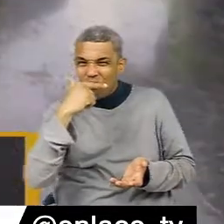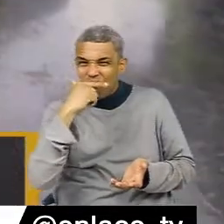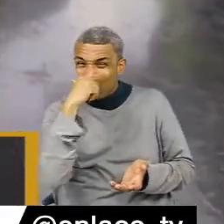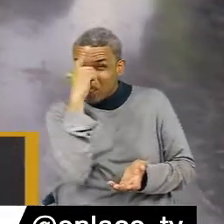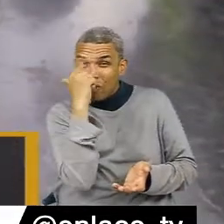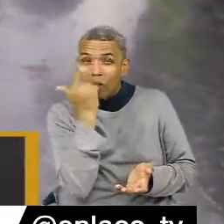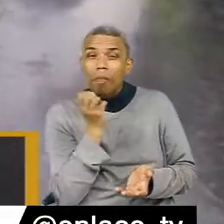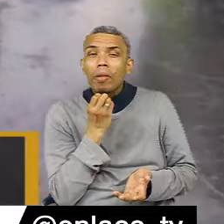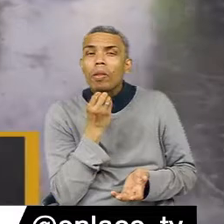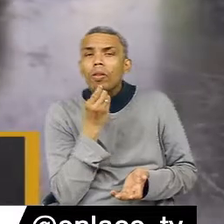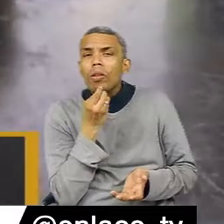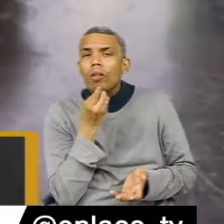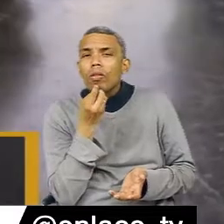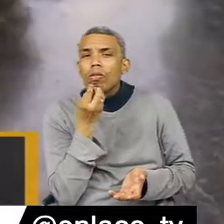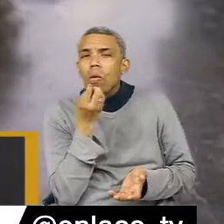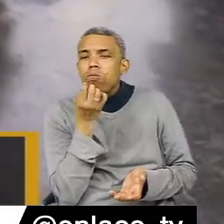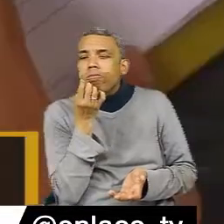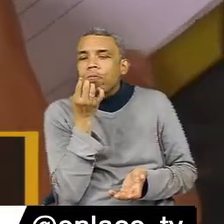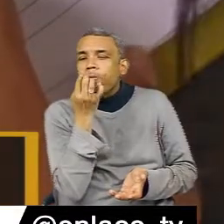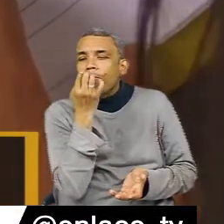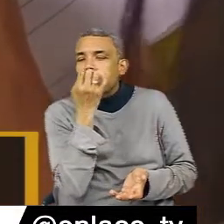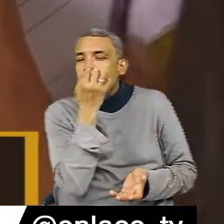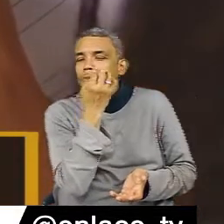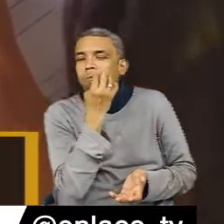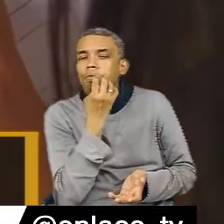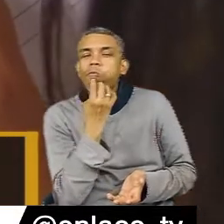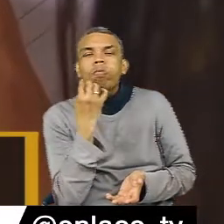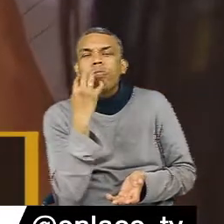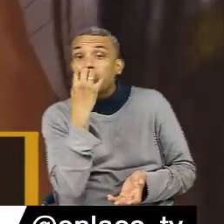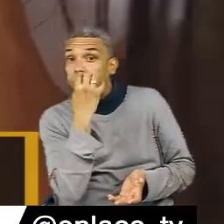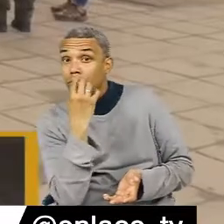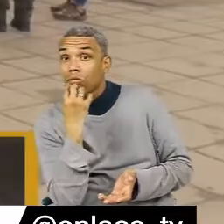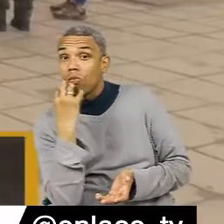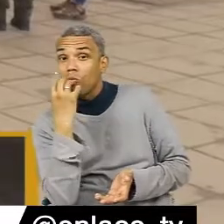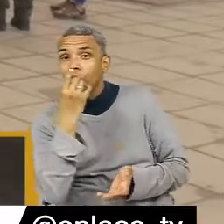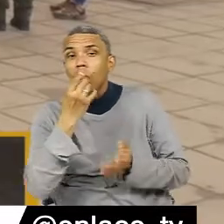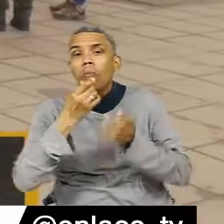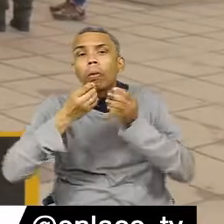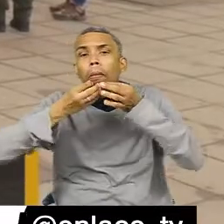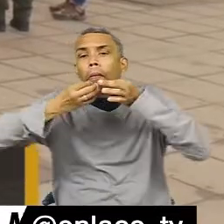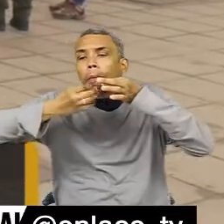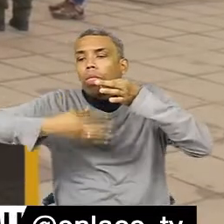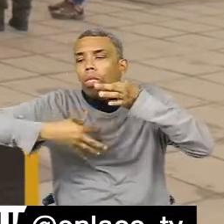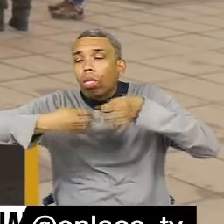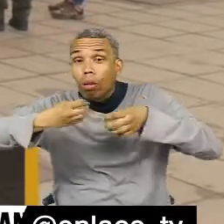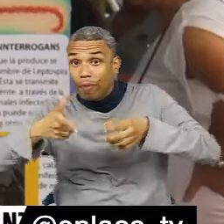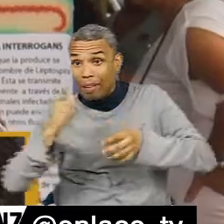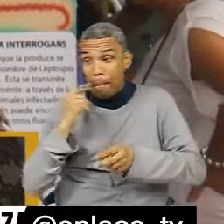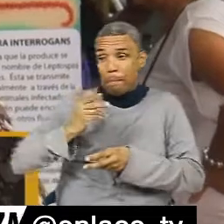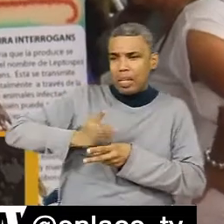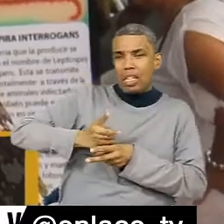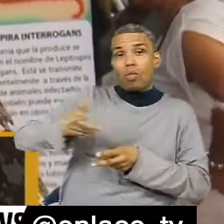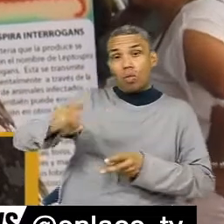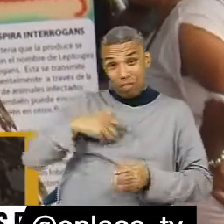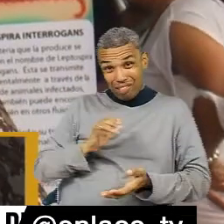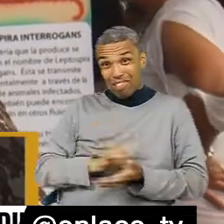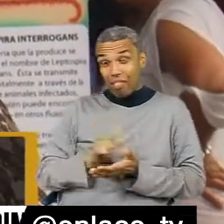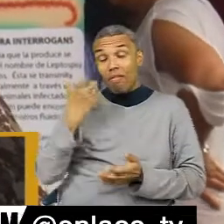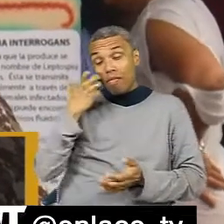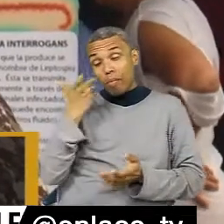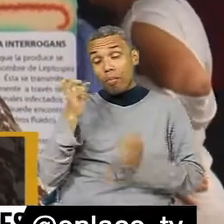de cuidar, los debemos de proteger y no al maltrato animal. A mirar aquí y a ayudar y a felicitar también porque